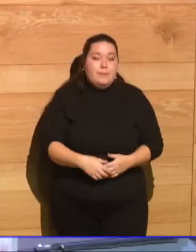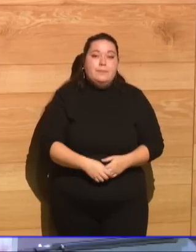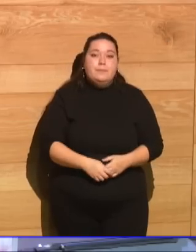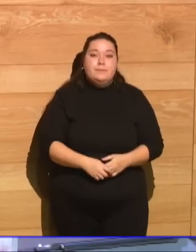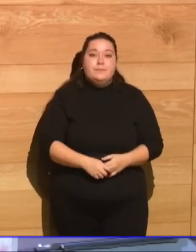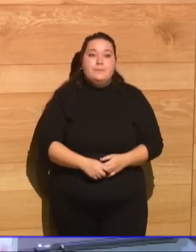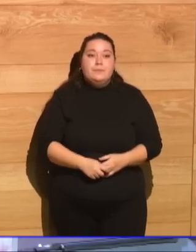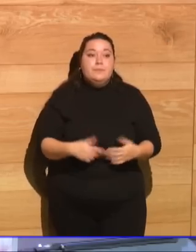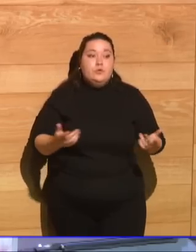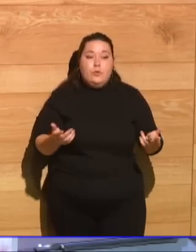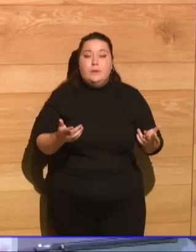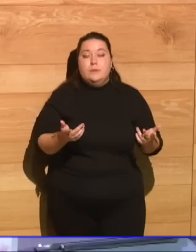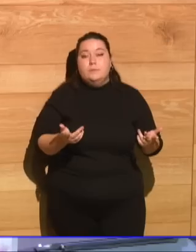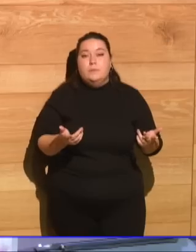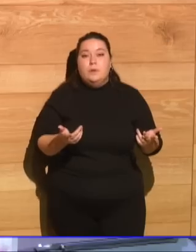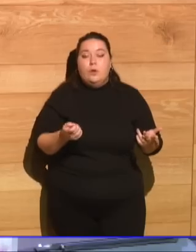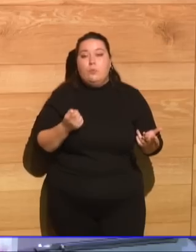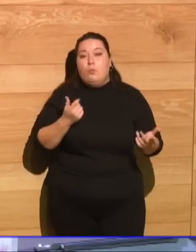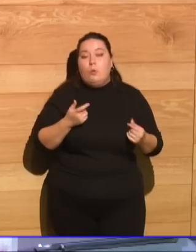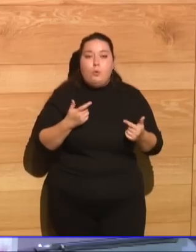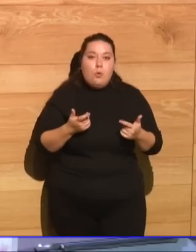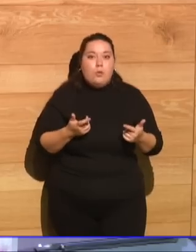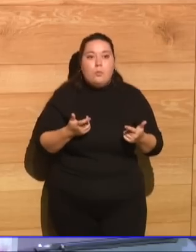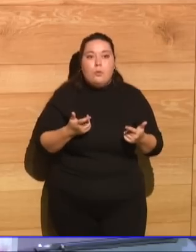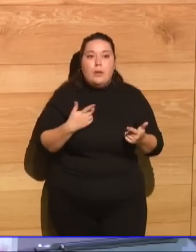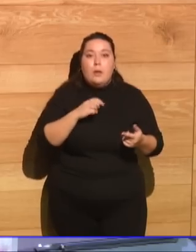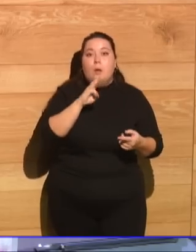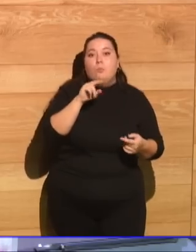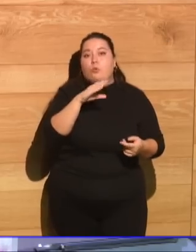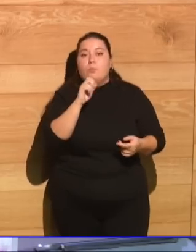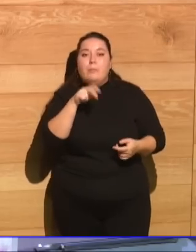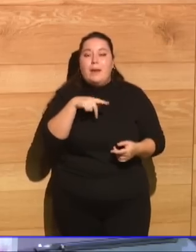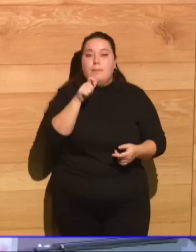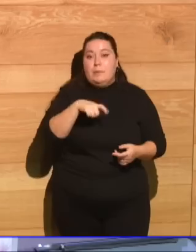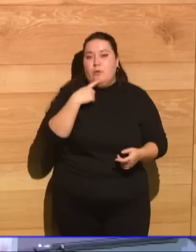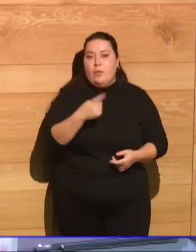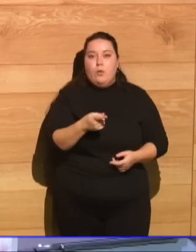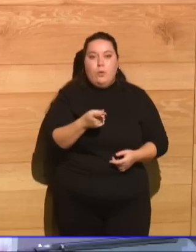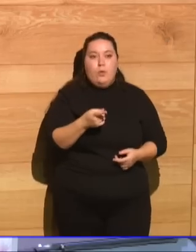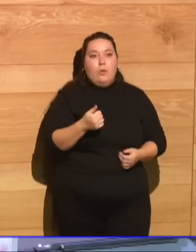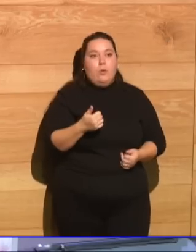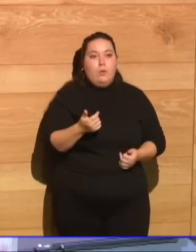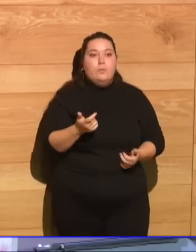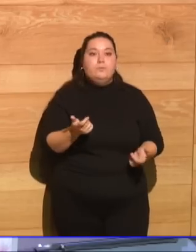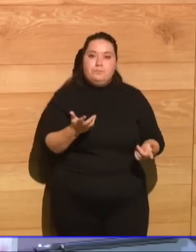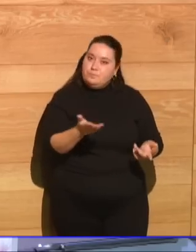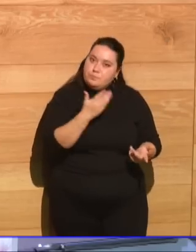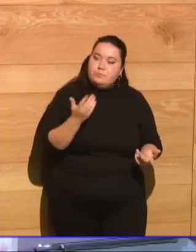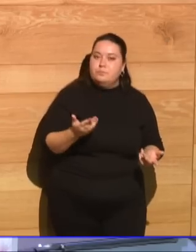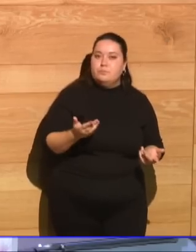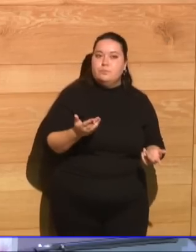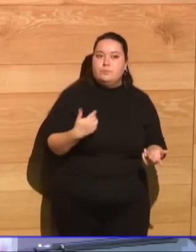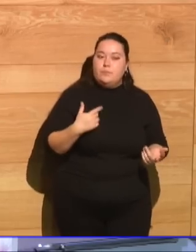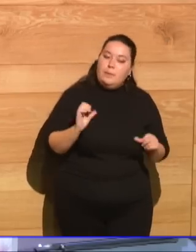Y en fin, eso le acercó un poco más y Putman le dijo, vamos a ver, ¿qué tienes en cartera? Ya estás. Y claro, y él lo